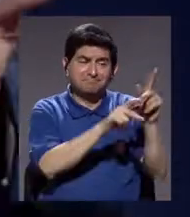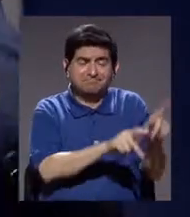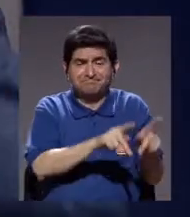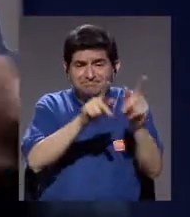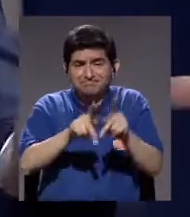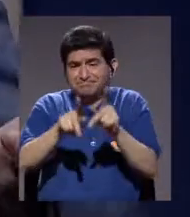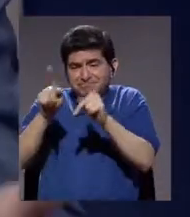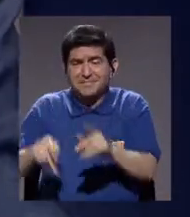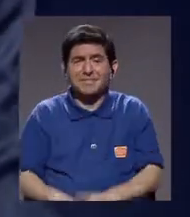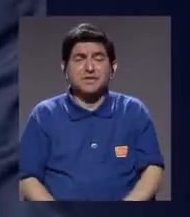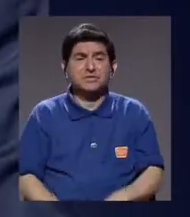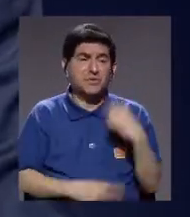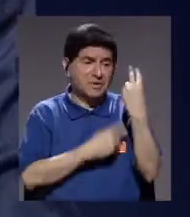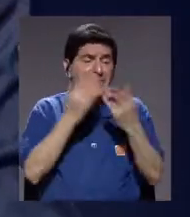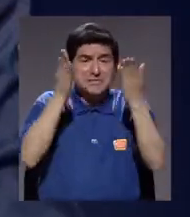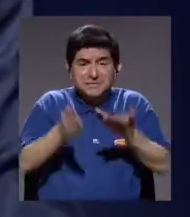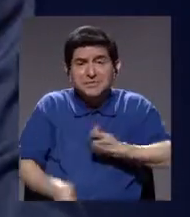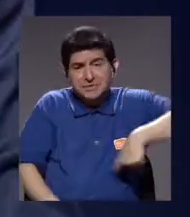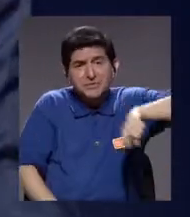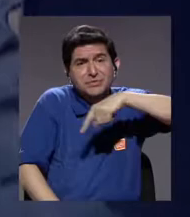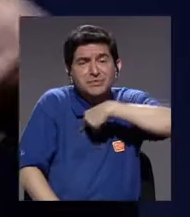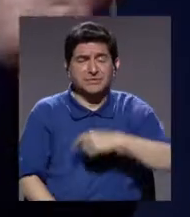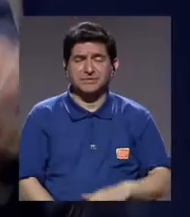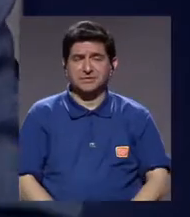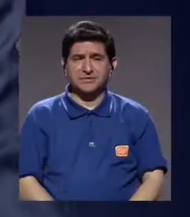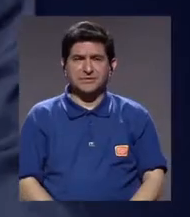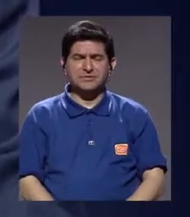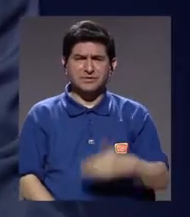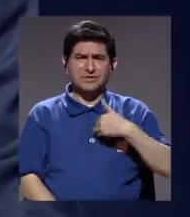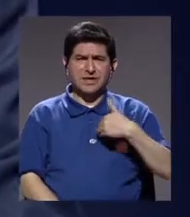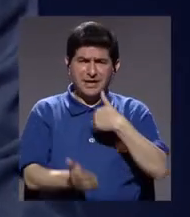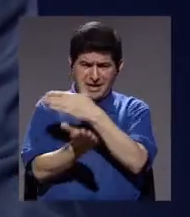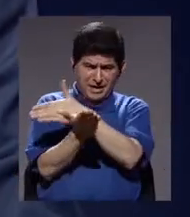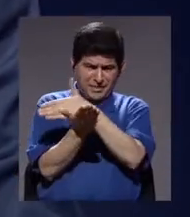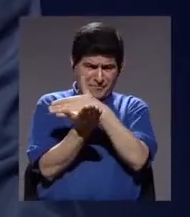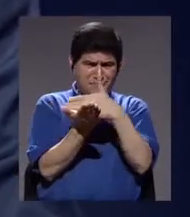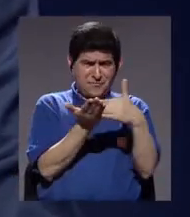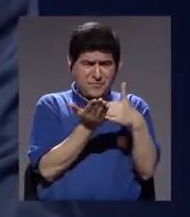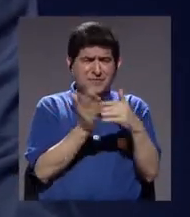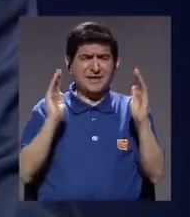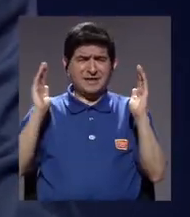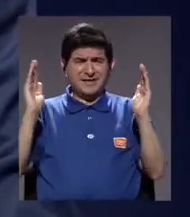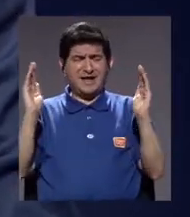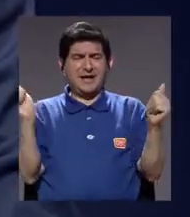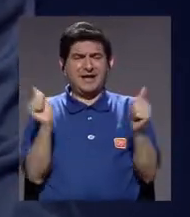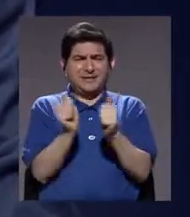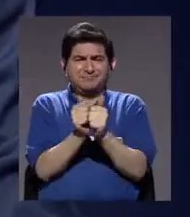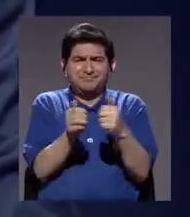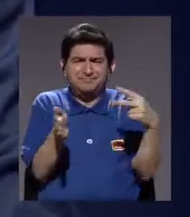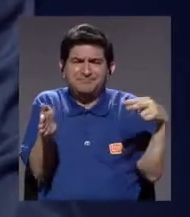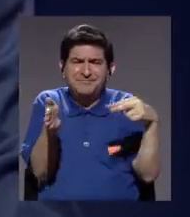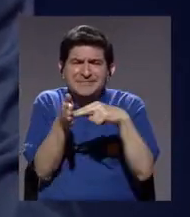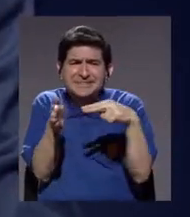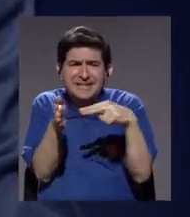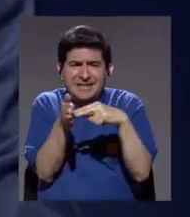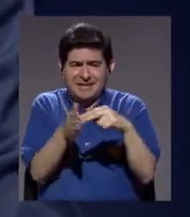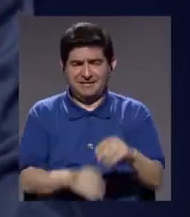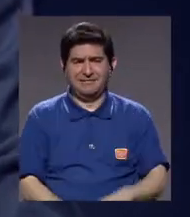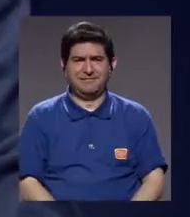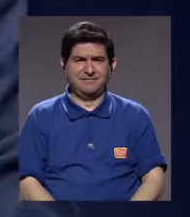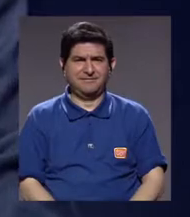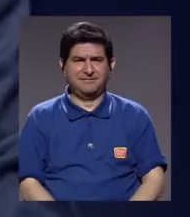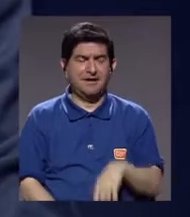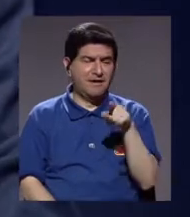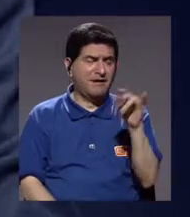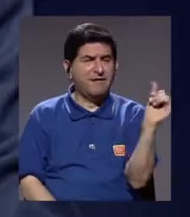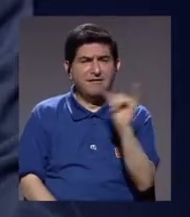son gentes que son vecinos, ¿no? A uh-huh. Nosotros tenemos una frontera muy, muy larga con Siria,